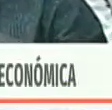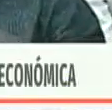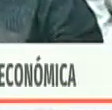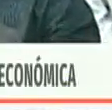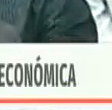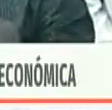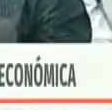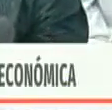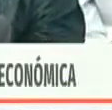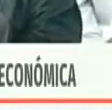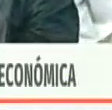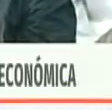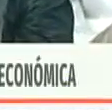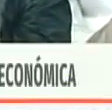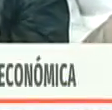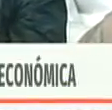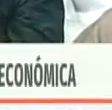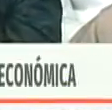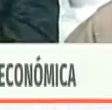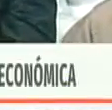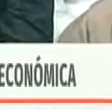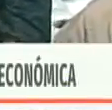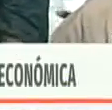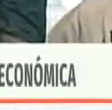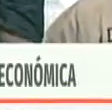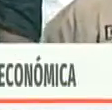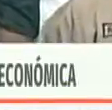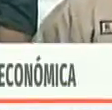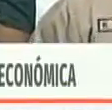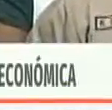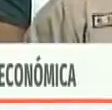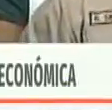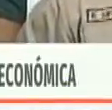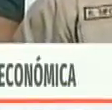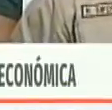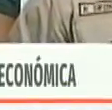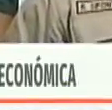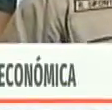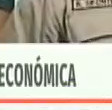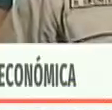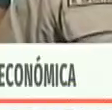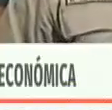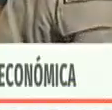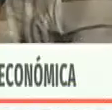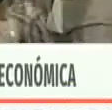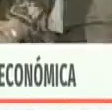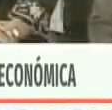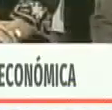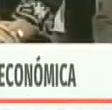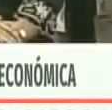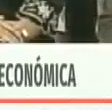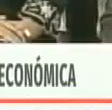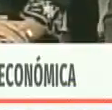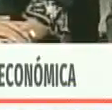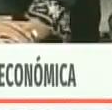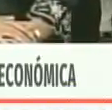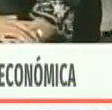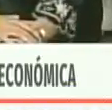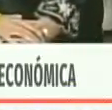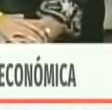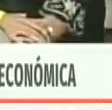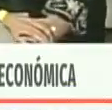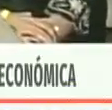¿Qué fue lo que pasó realmente? Se montó una gran operación internacional, presidente, de delitos transnacionales